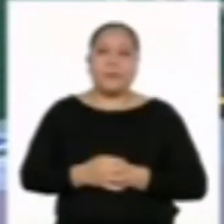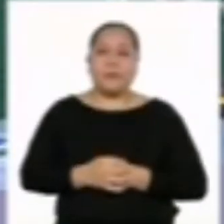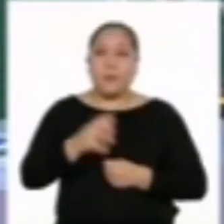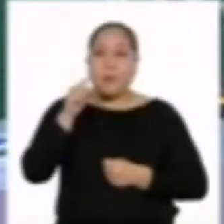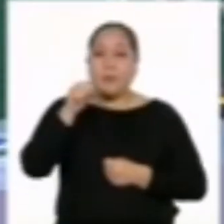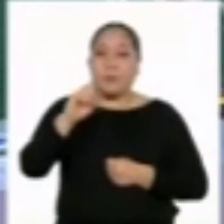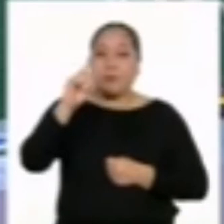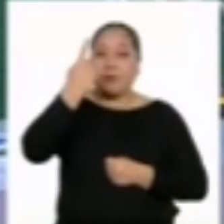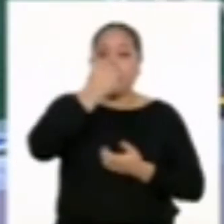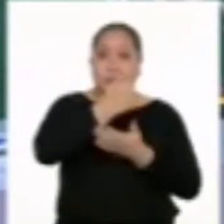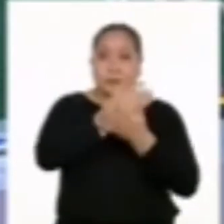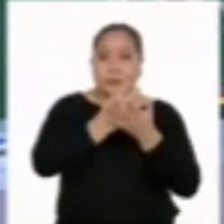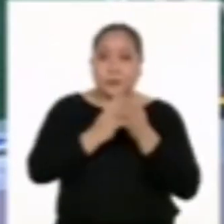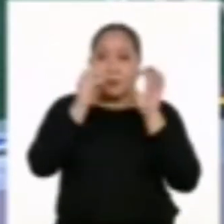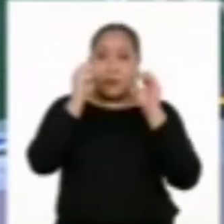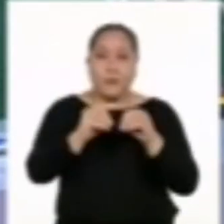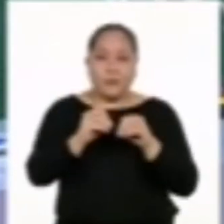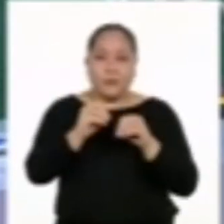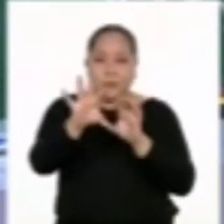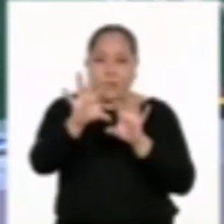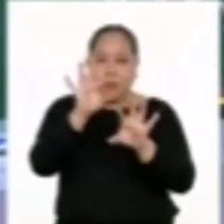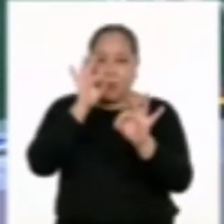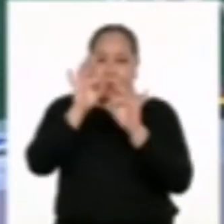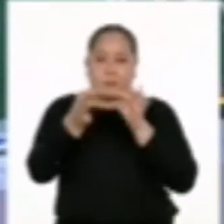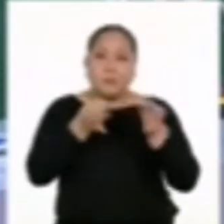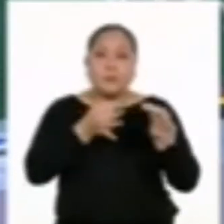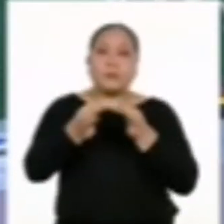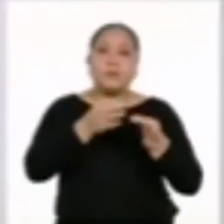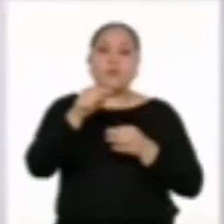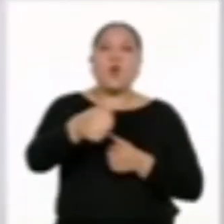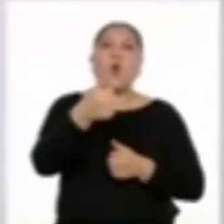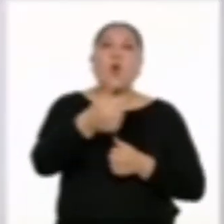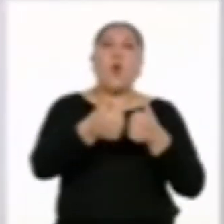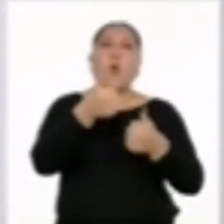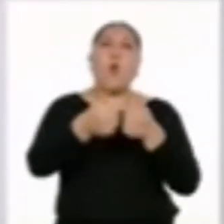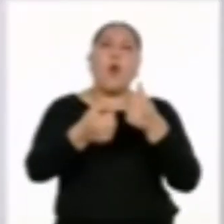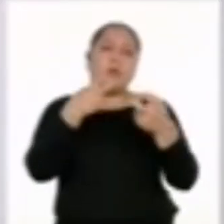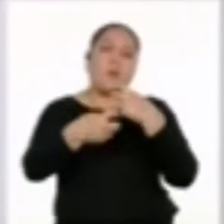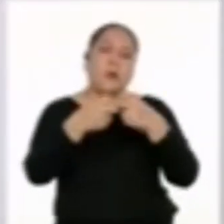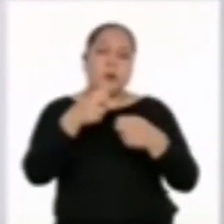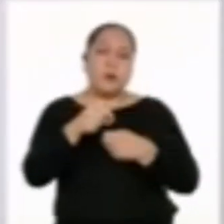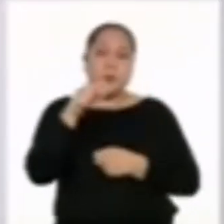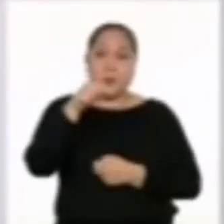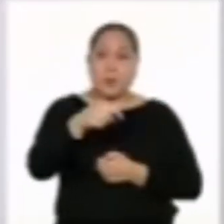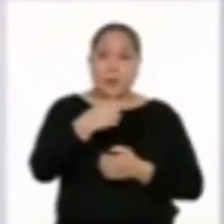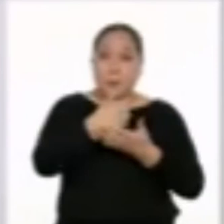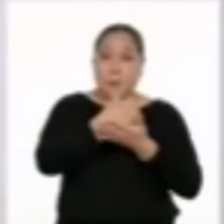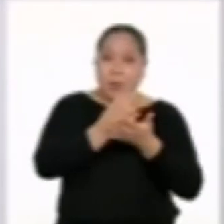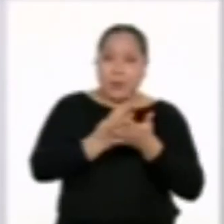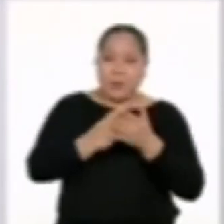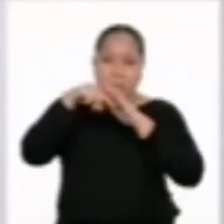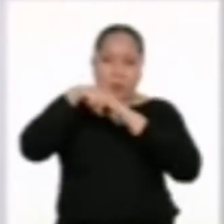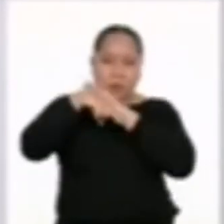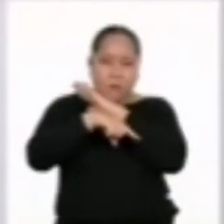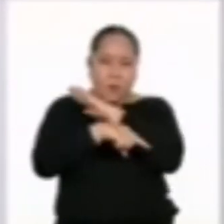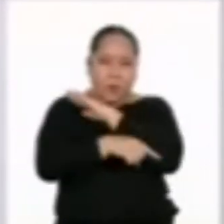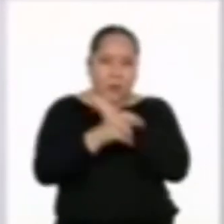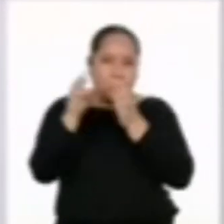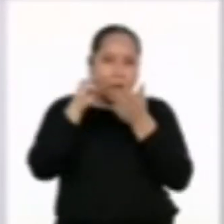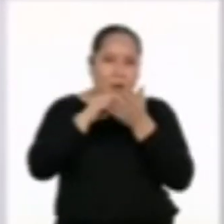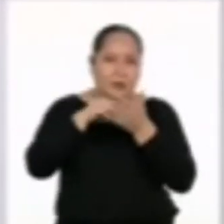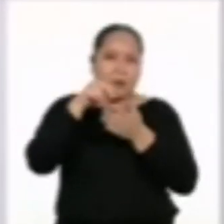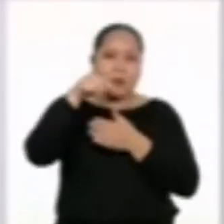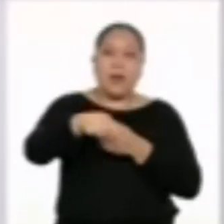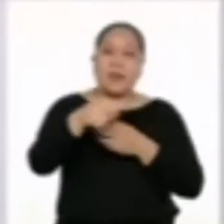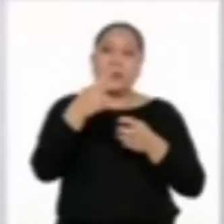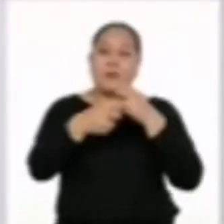primer aspecto a abordar es identificar y describir el problema. En este punto debemos profundizar un poquito más en torno